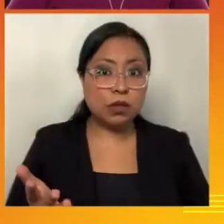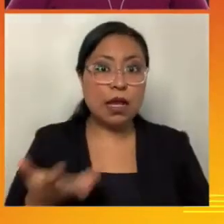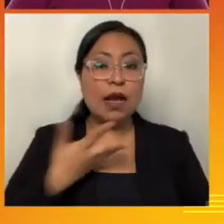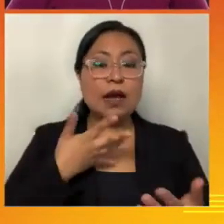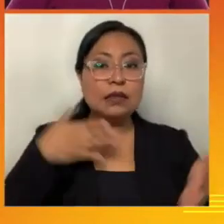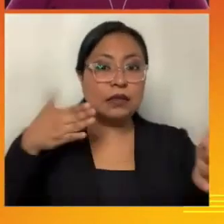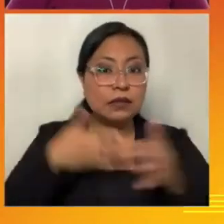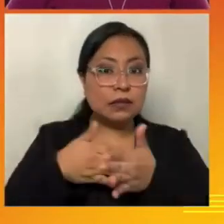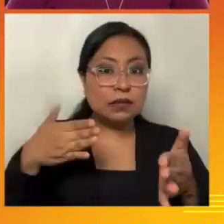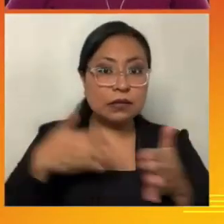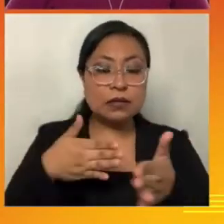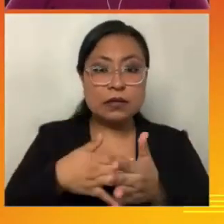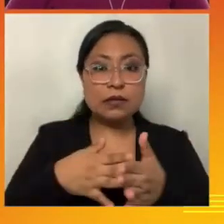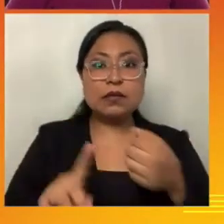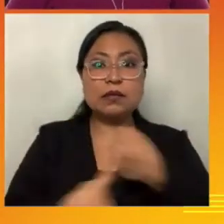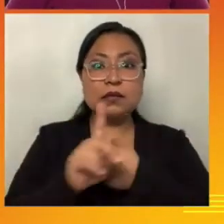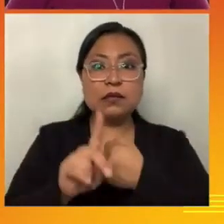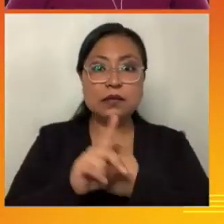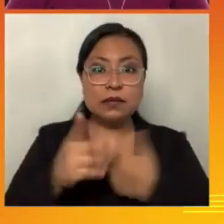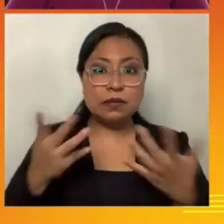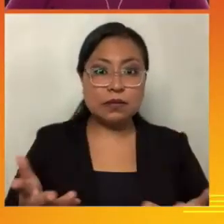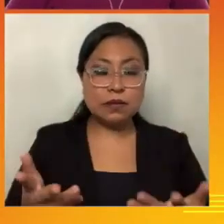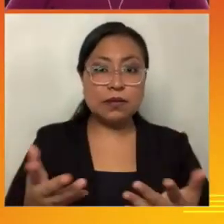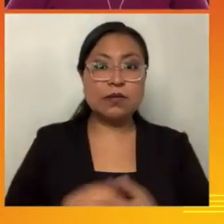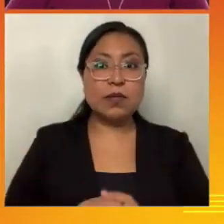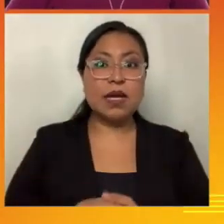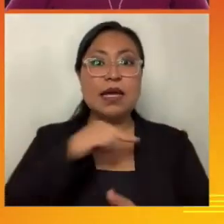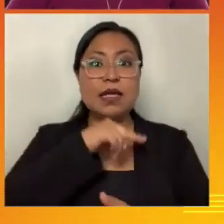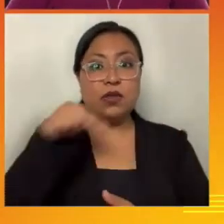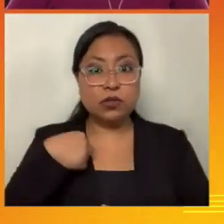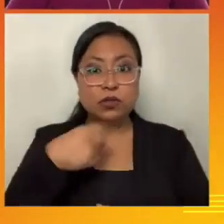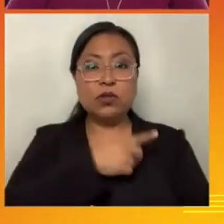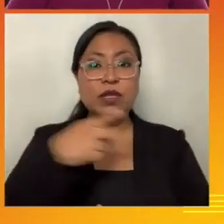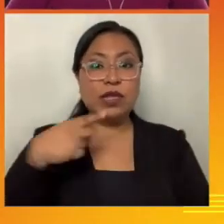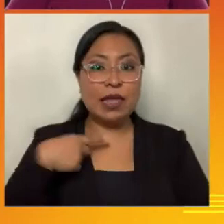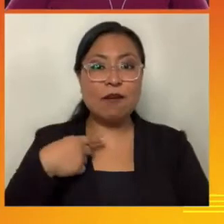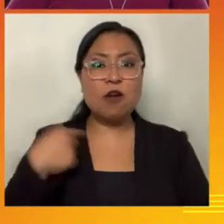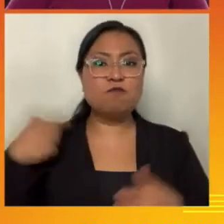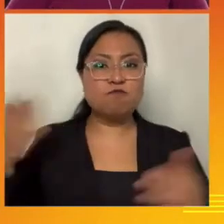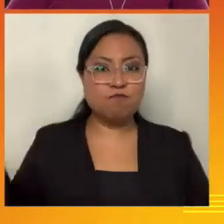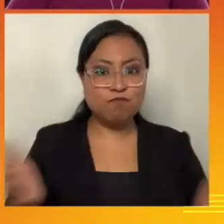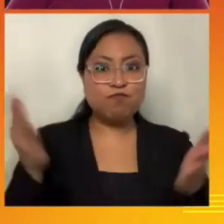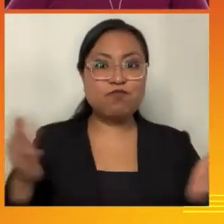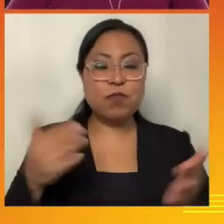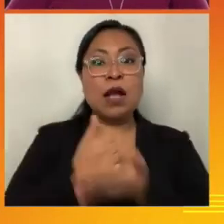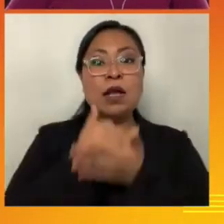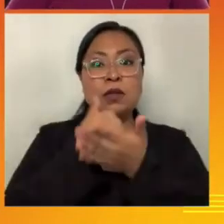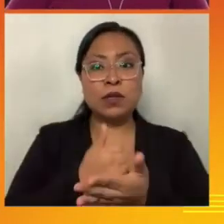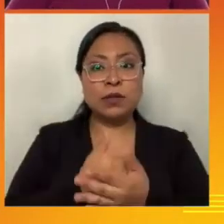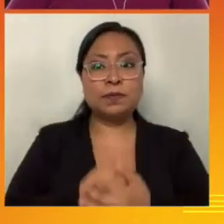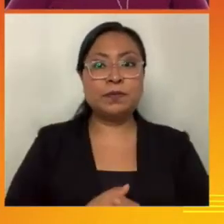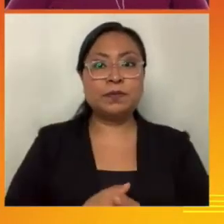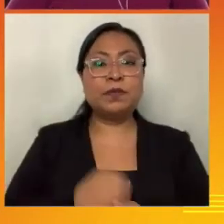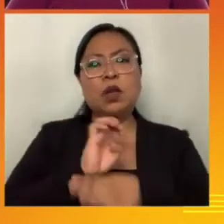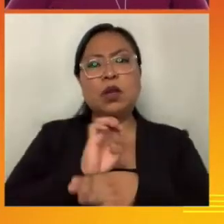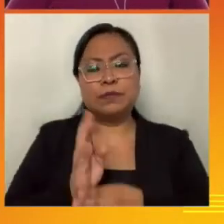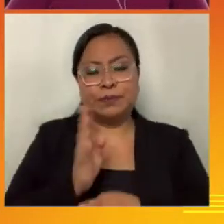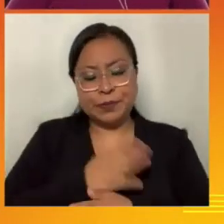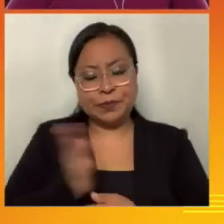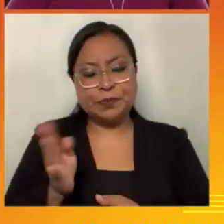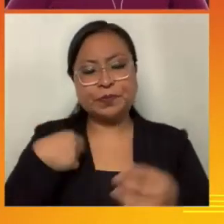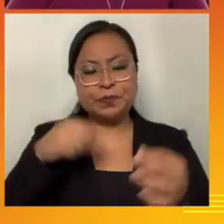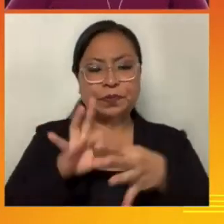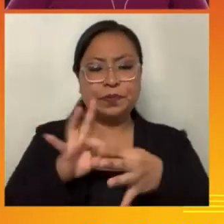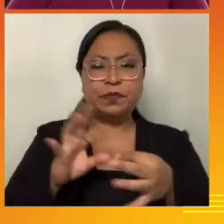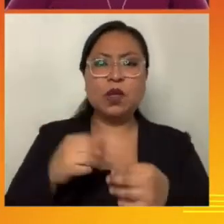pues situaciones que tenemos que sacar adelante, ¿no? Como organizaciones. Y bueno, al tener como que todo este piso